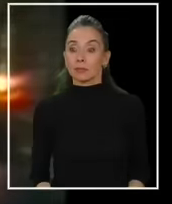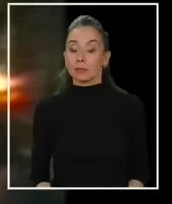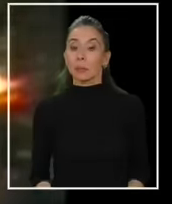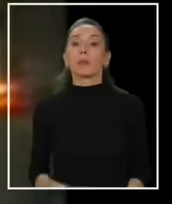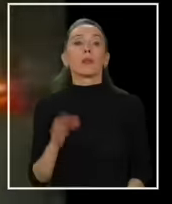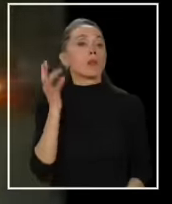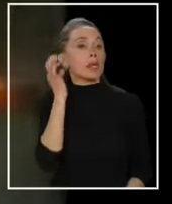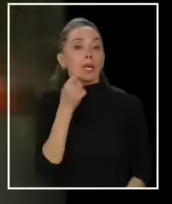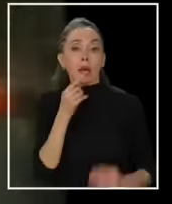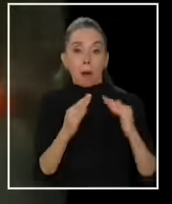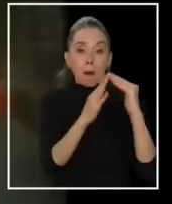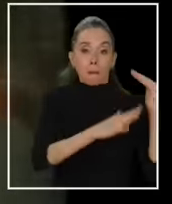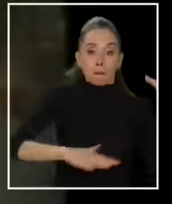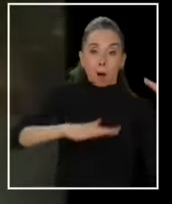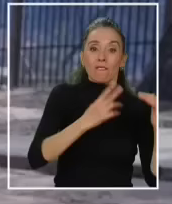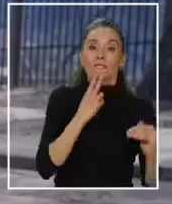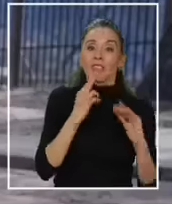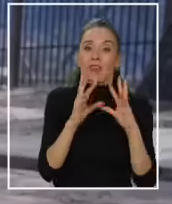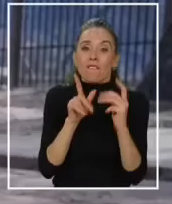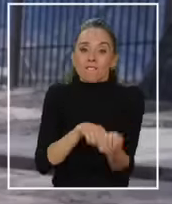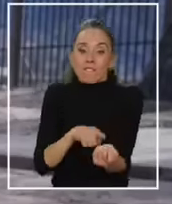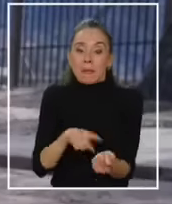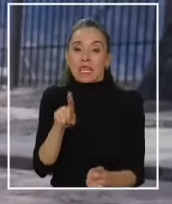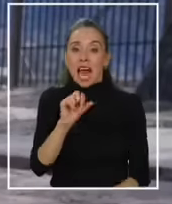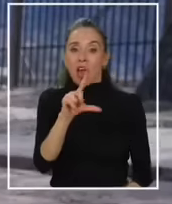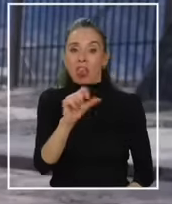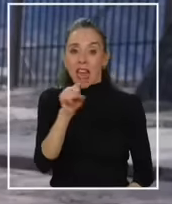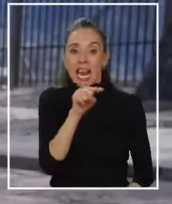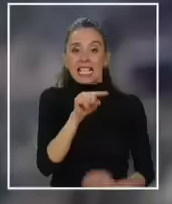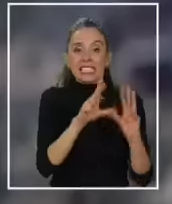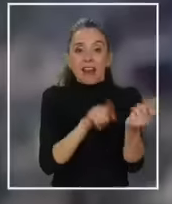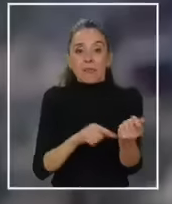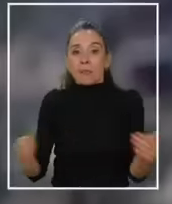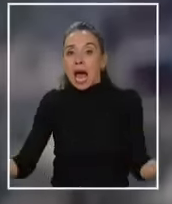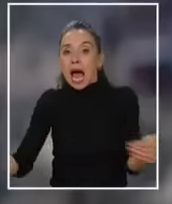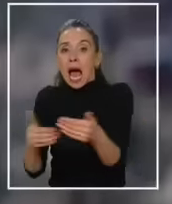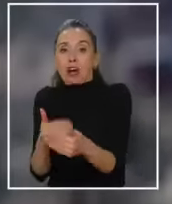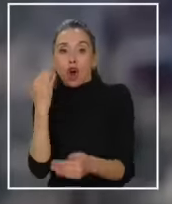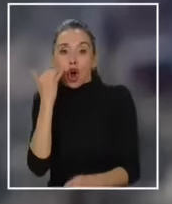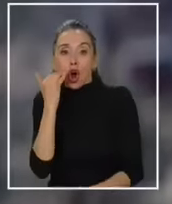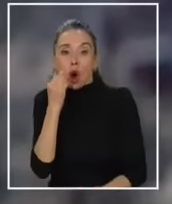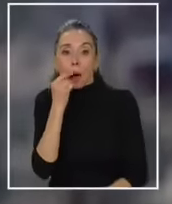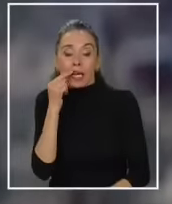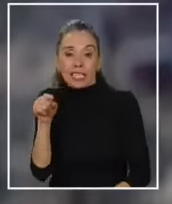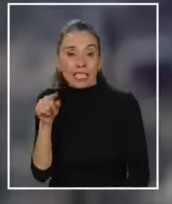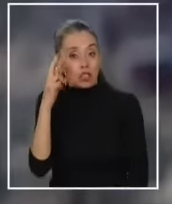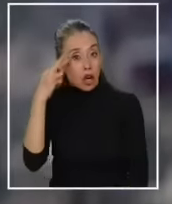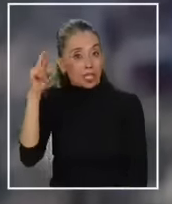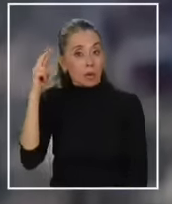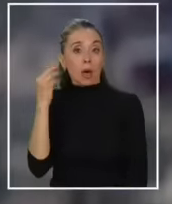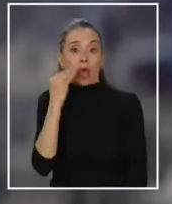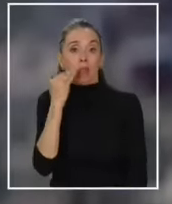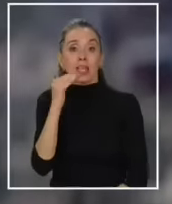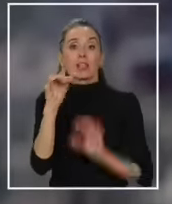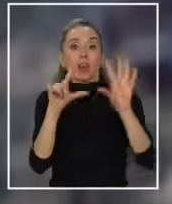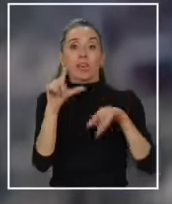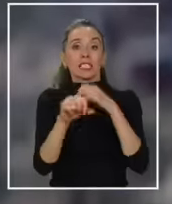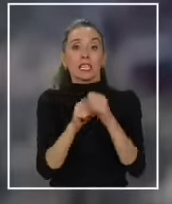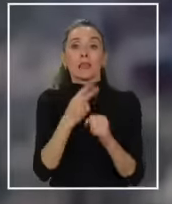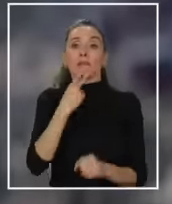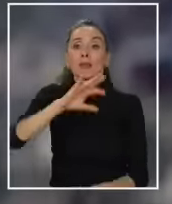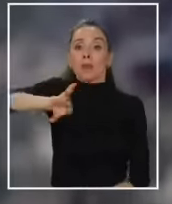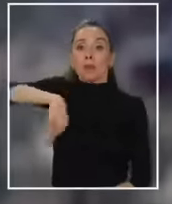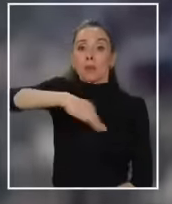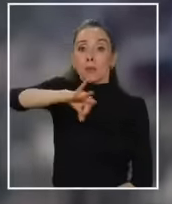Dentro de la población vivía la familia Salas, que era la familia que lo acogió. Porque este era un niño, recordemos que era un niño de 17 años que no tenía